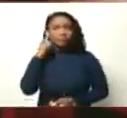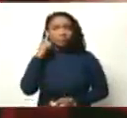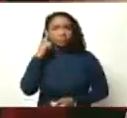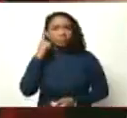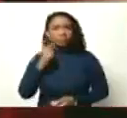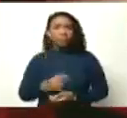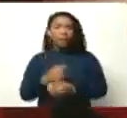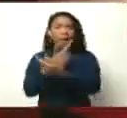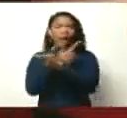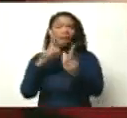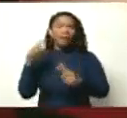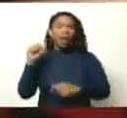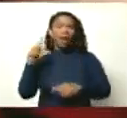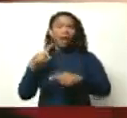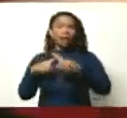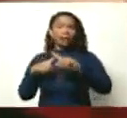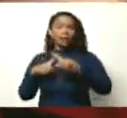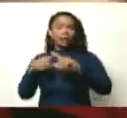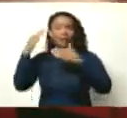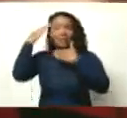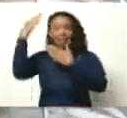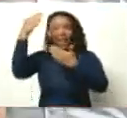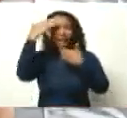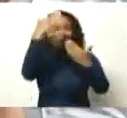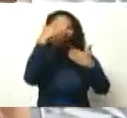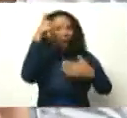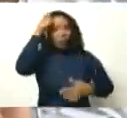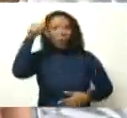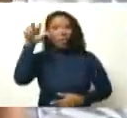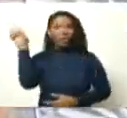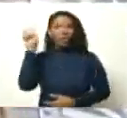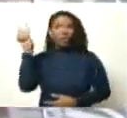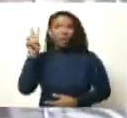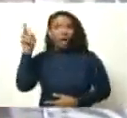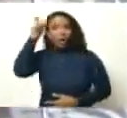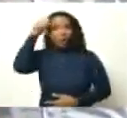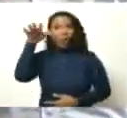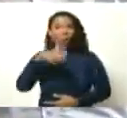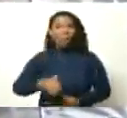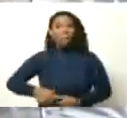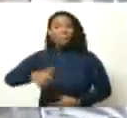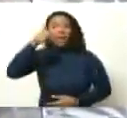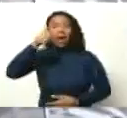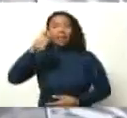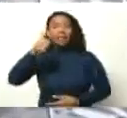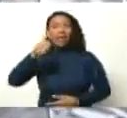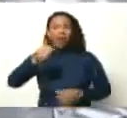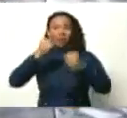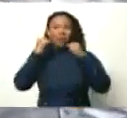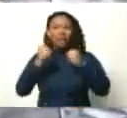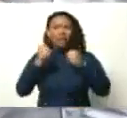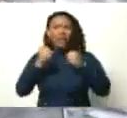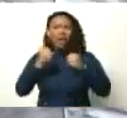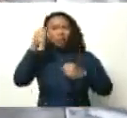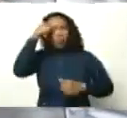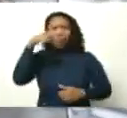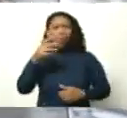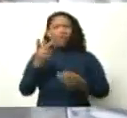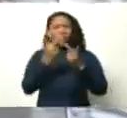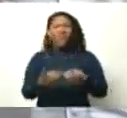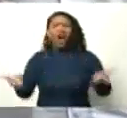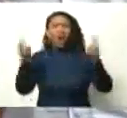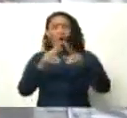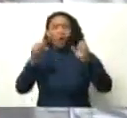Free Alex Saab, un saludo al pueblo venezolano, el pueblo más aguerrido, el pueblo más valiente,